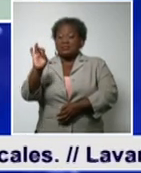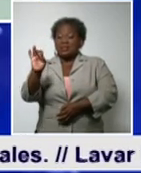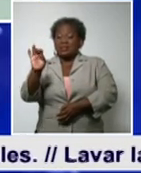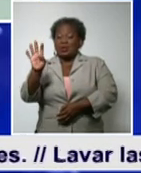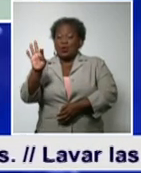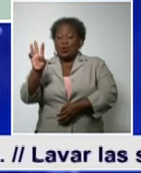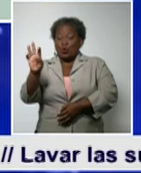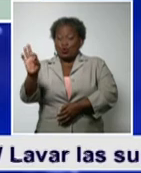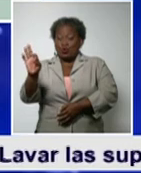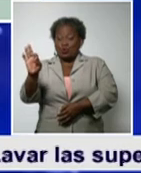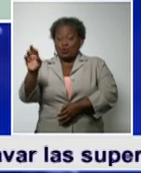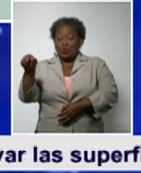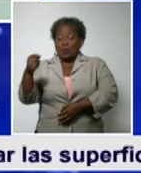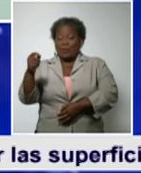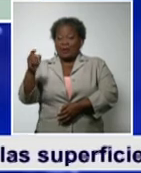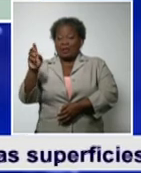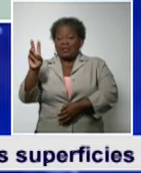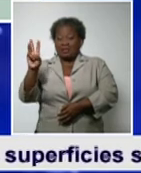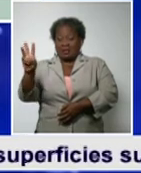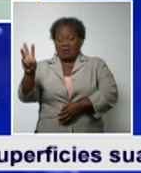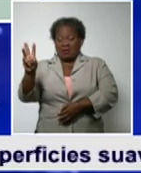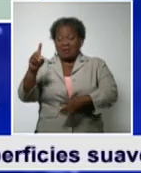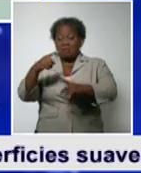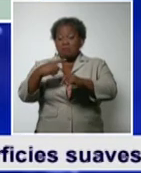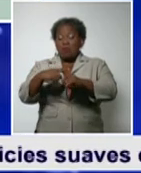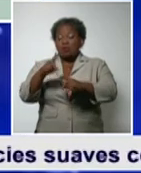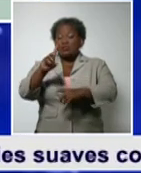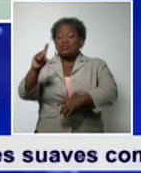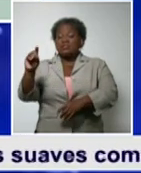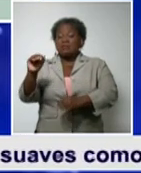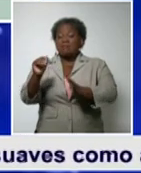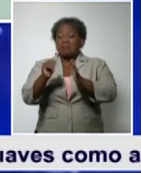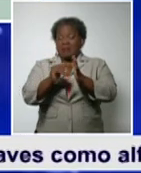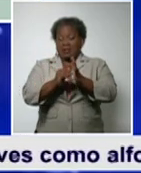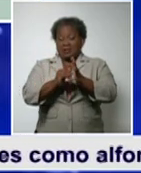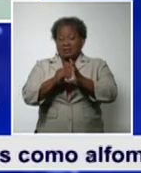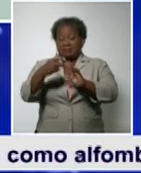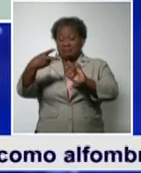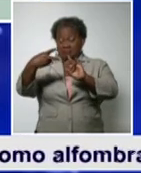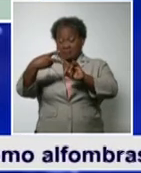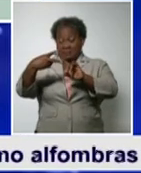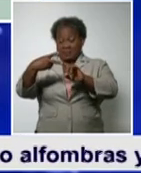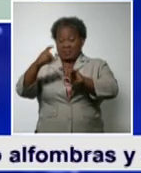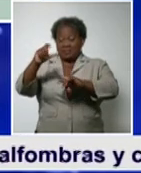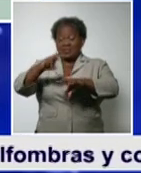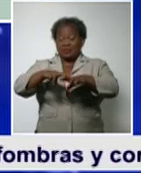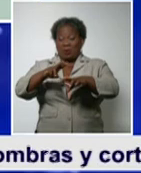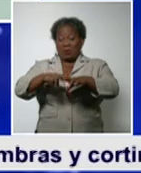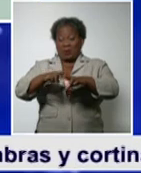578,3 por 100.000 habitantes. Le sigue Centro Habana con